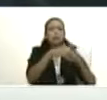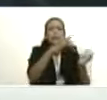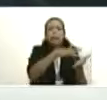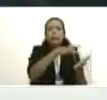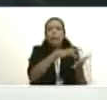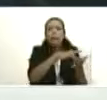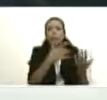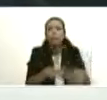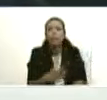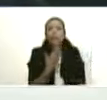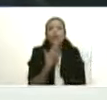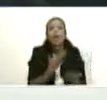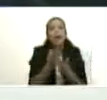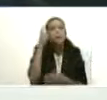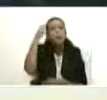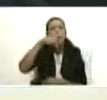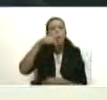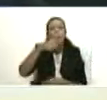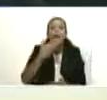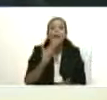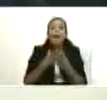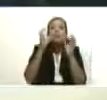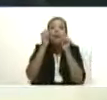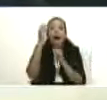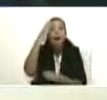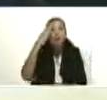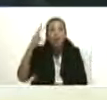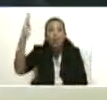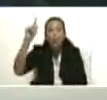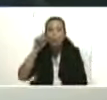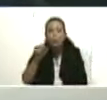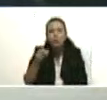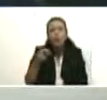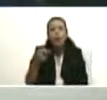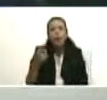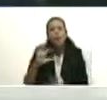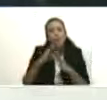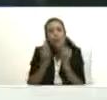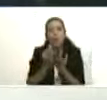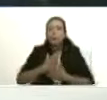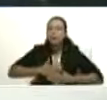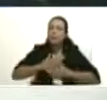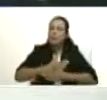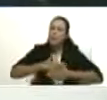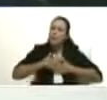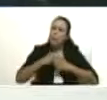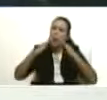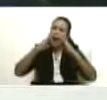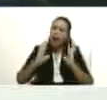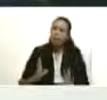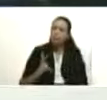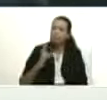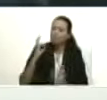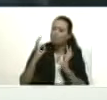muchísimas gracias porque hoy, gracias a Dios y a usted, puede mi familia disfrutar de una vivienda